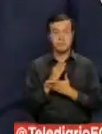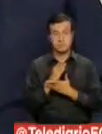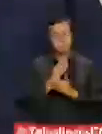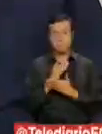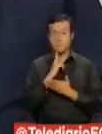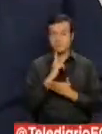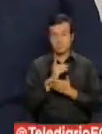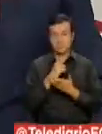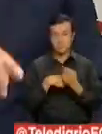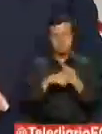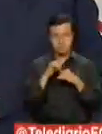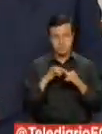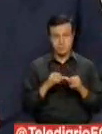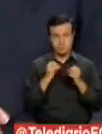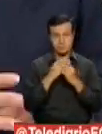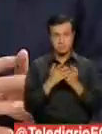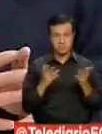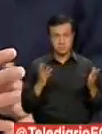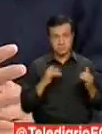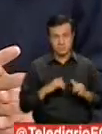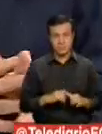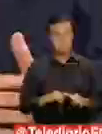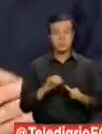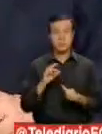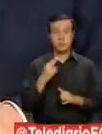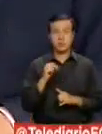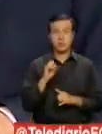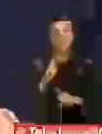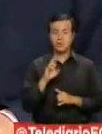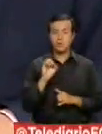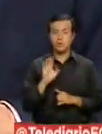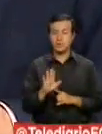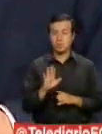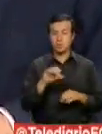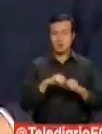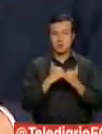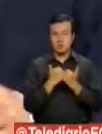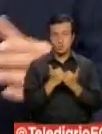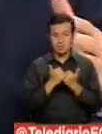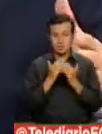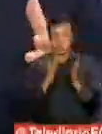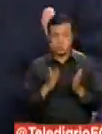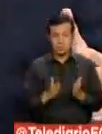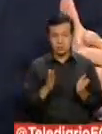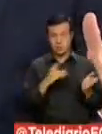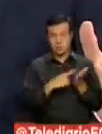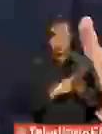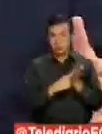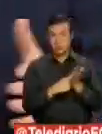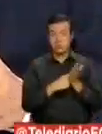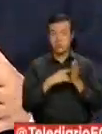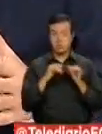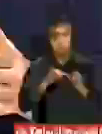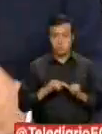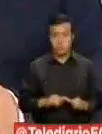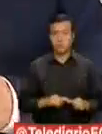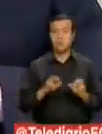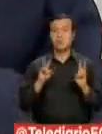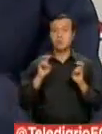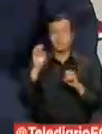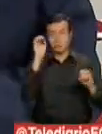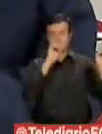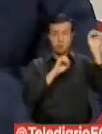Vamos a una pausa. Cuando regresemos estaremos hablando con Homero Castanier, asambleísta por Creo. Se viene el debate y la discusión respecto del